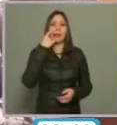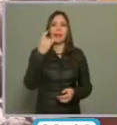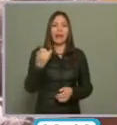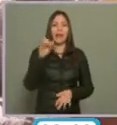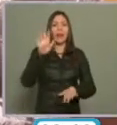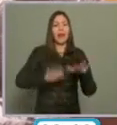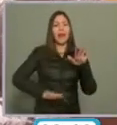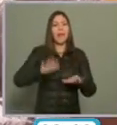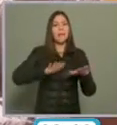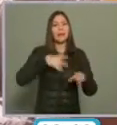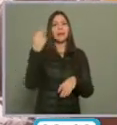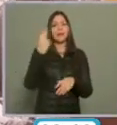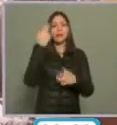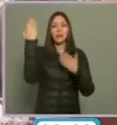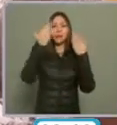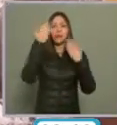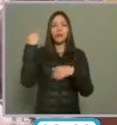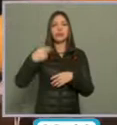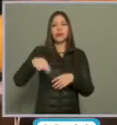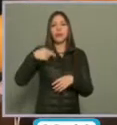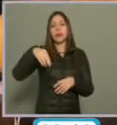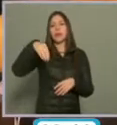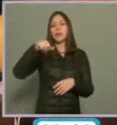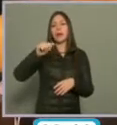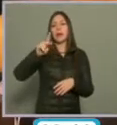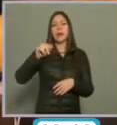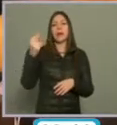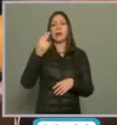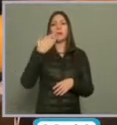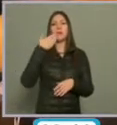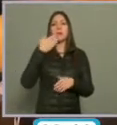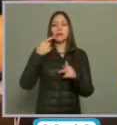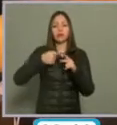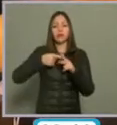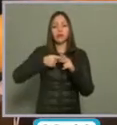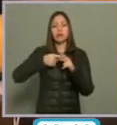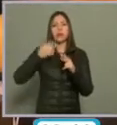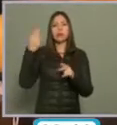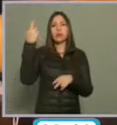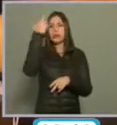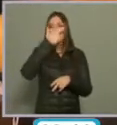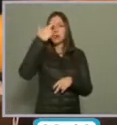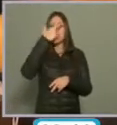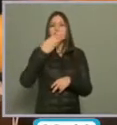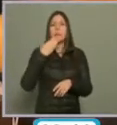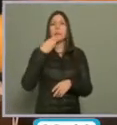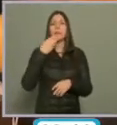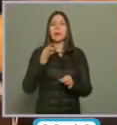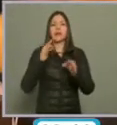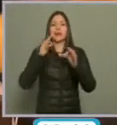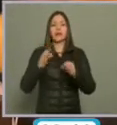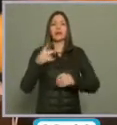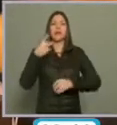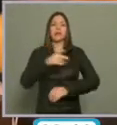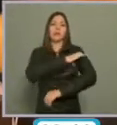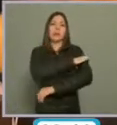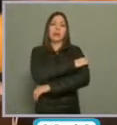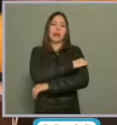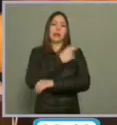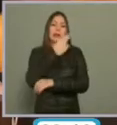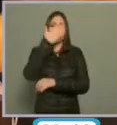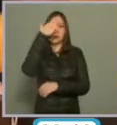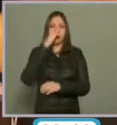hacer un estudio que se llama MAPA, que es la medición, un monitoreo ambulatorio de la presión arterial. Entonces